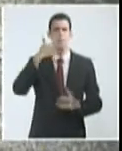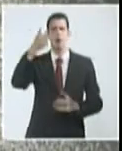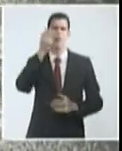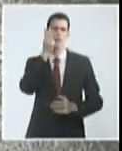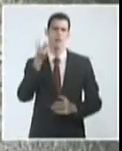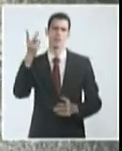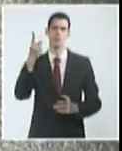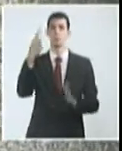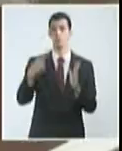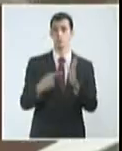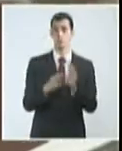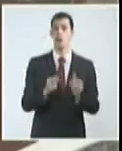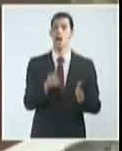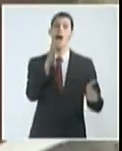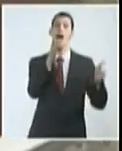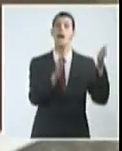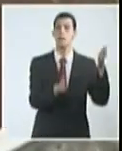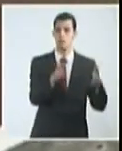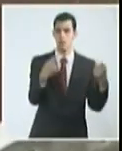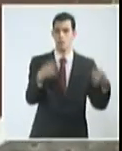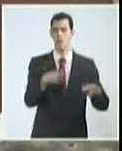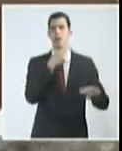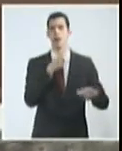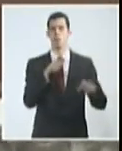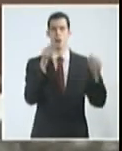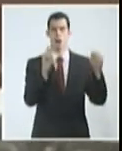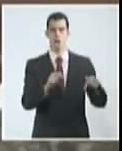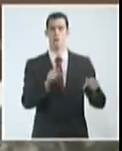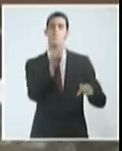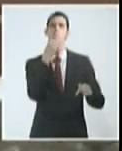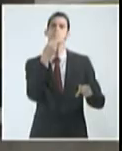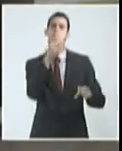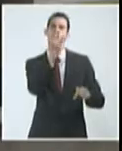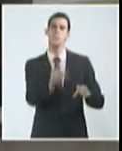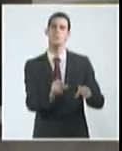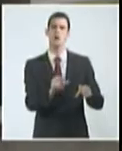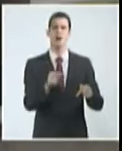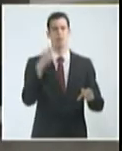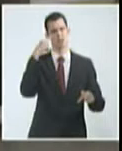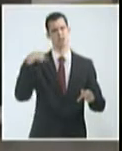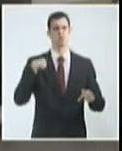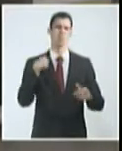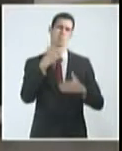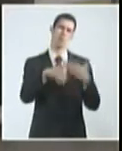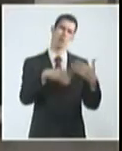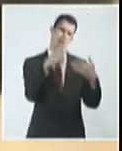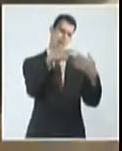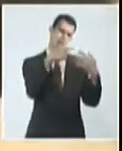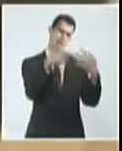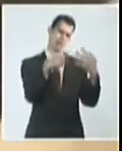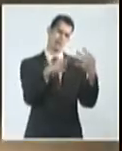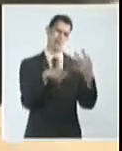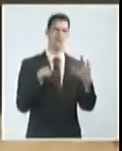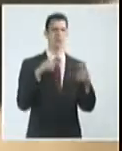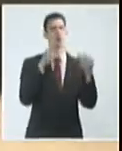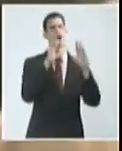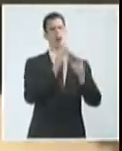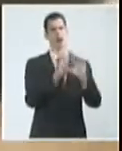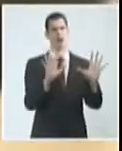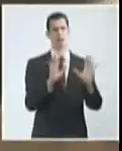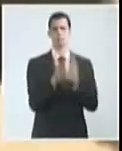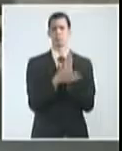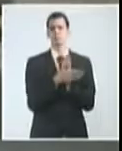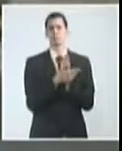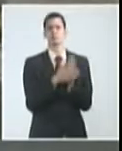ciudadanos puedan debatir, puedan plantear sus preocupaciones, sus aspiraciones, sus motivaciones y puedan proponer